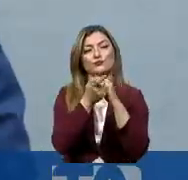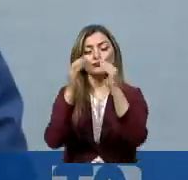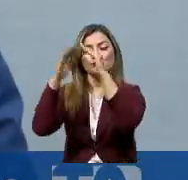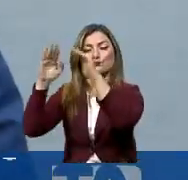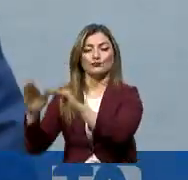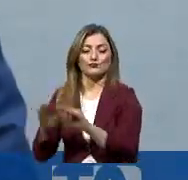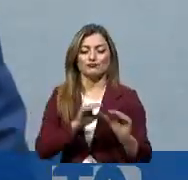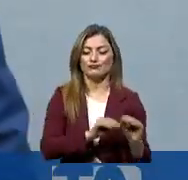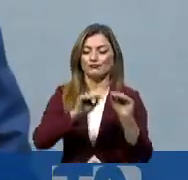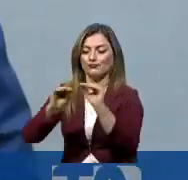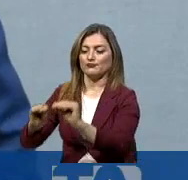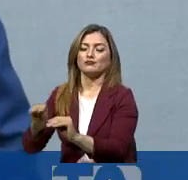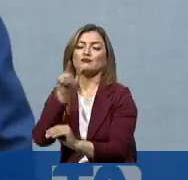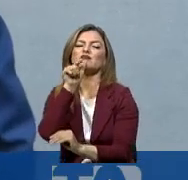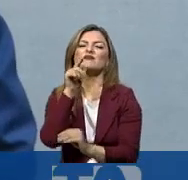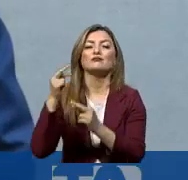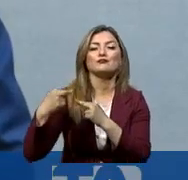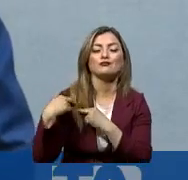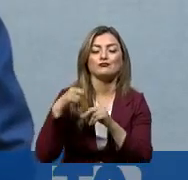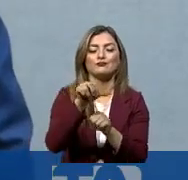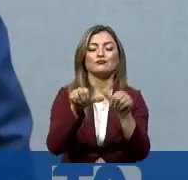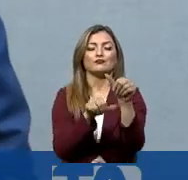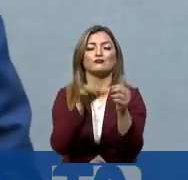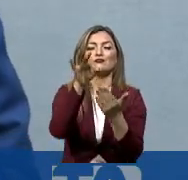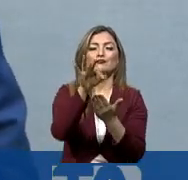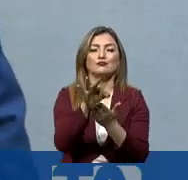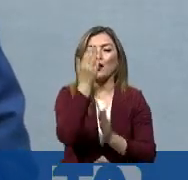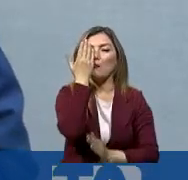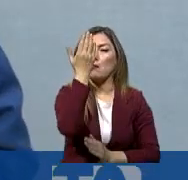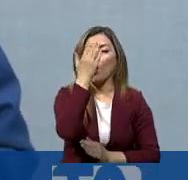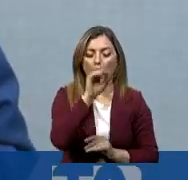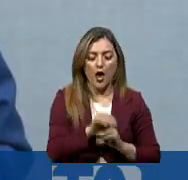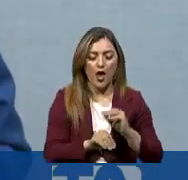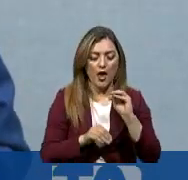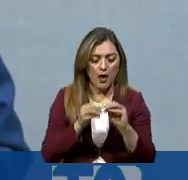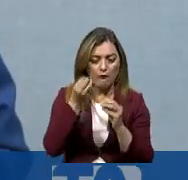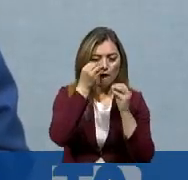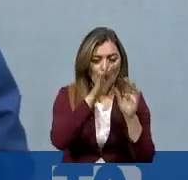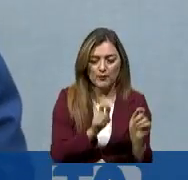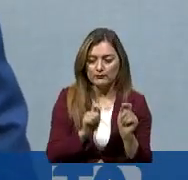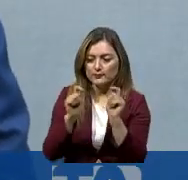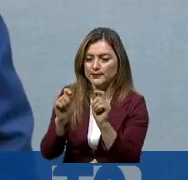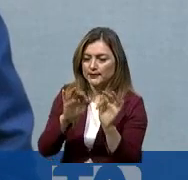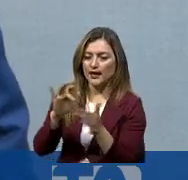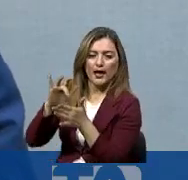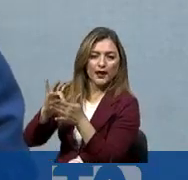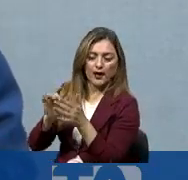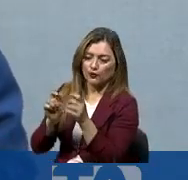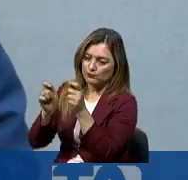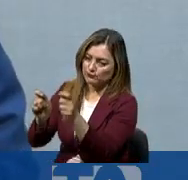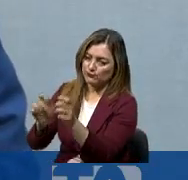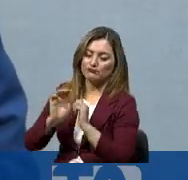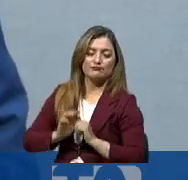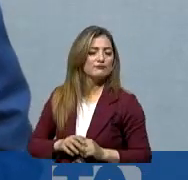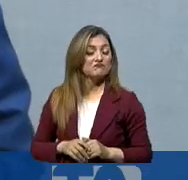esto tiene que ser la admistración zonal el gen espejo un informe pasado a la gestión de riesgos y como tal pues tienen que